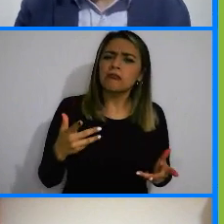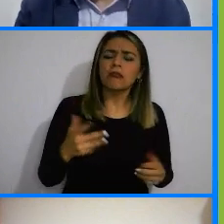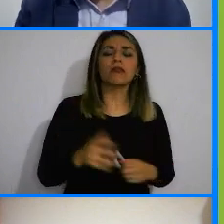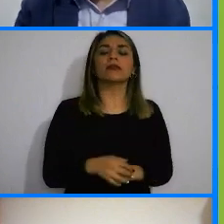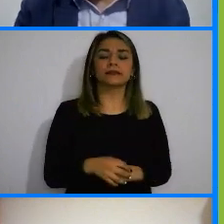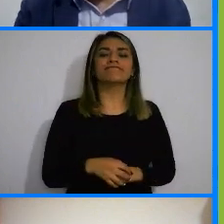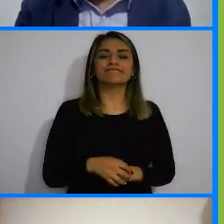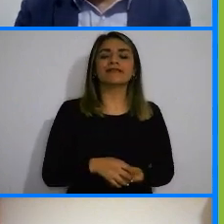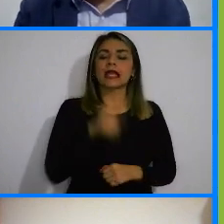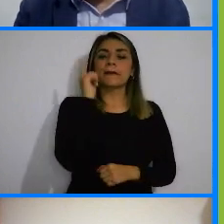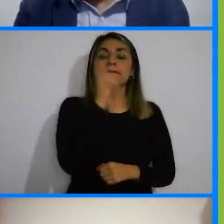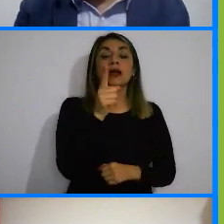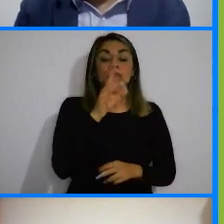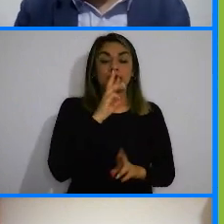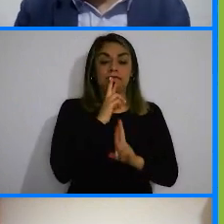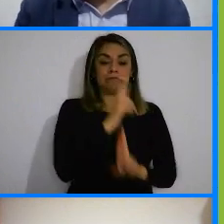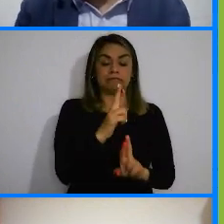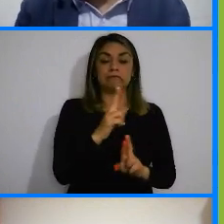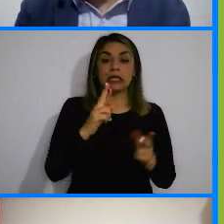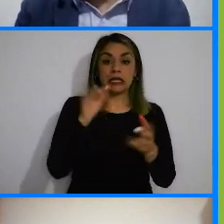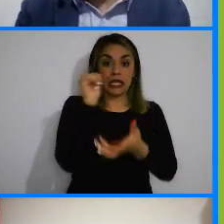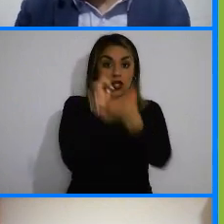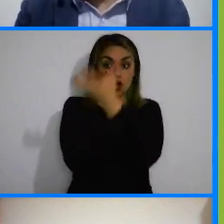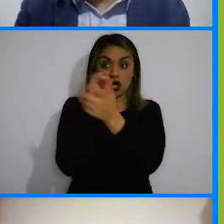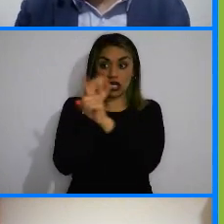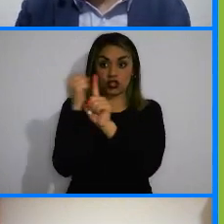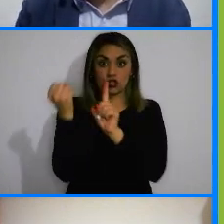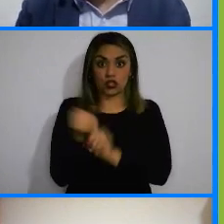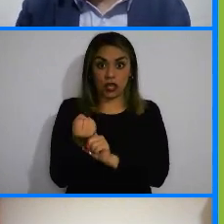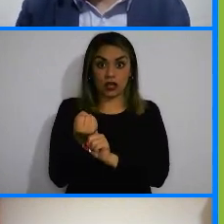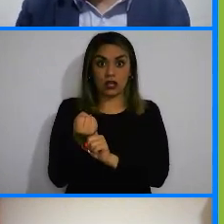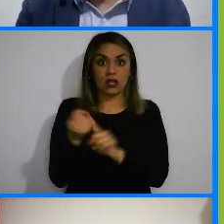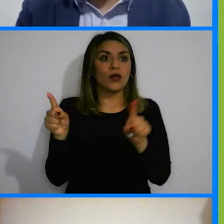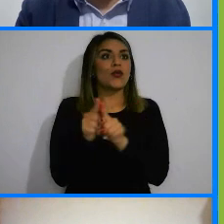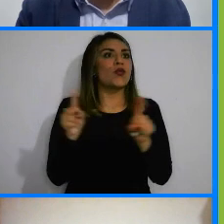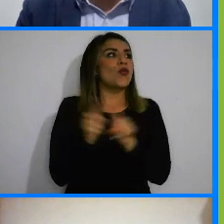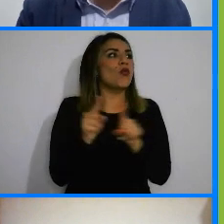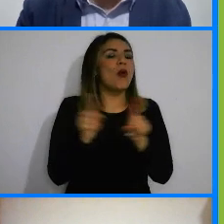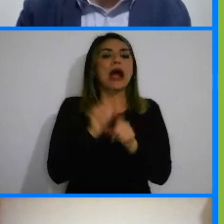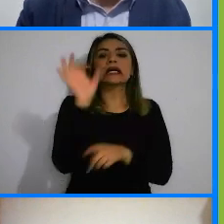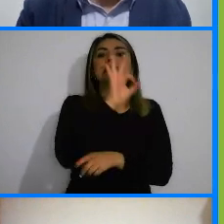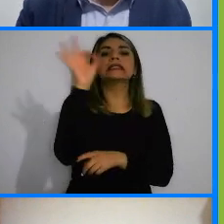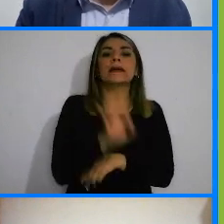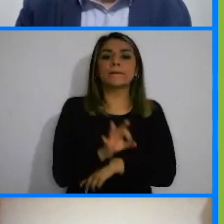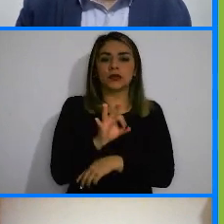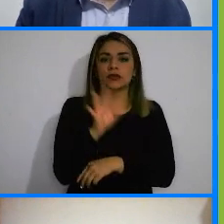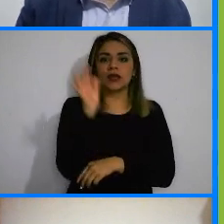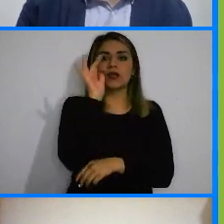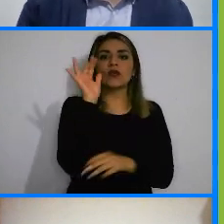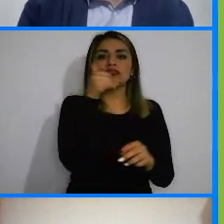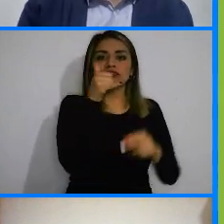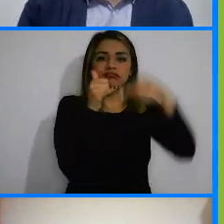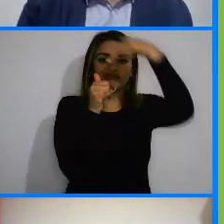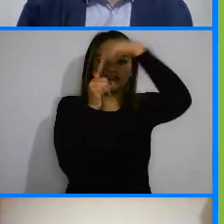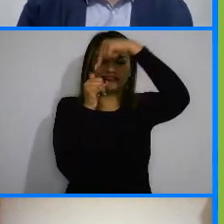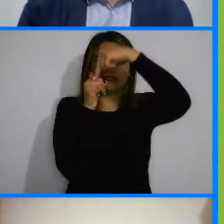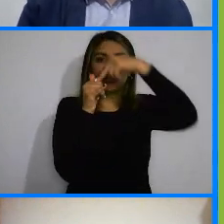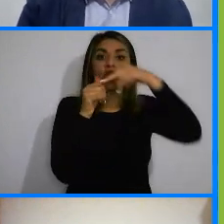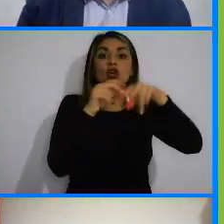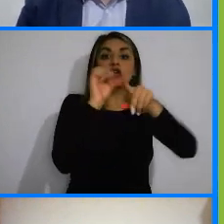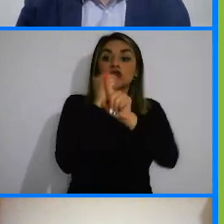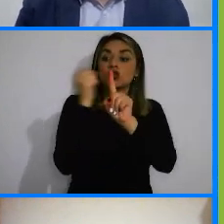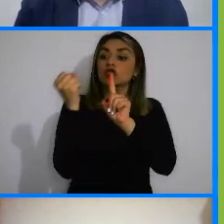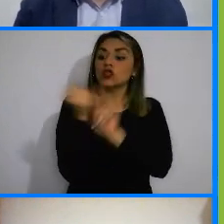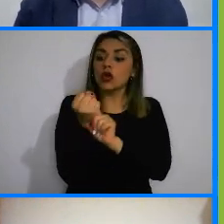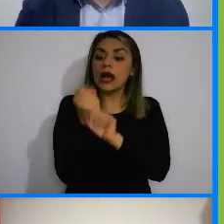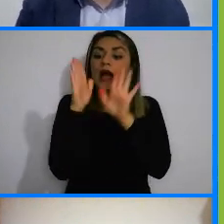Porque si yo hablara de eso, si la ecología fuera social, sería totalmente 100% antropocéntrica, porque lo social lo hablamos